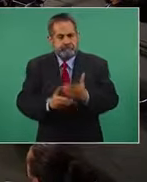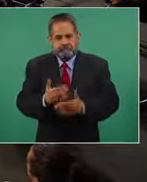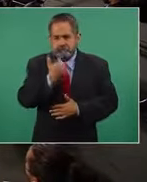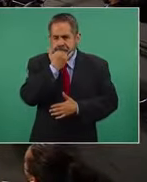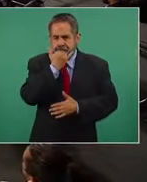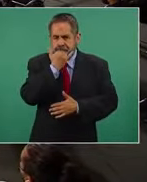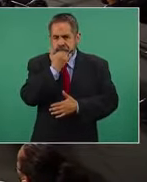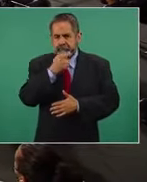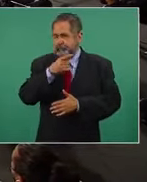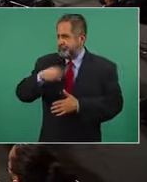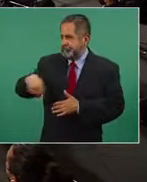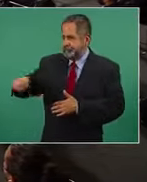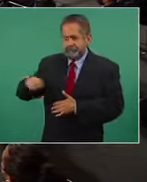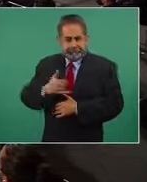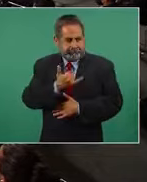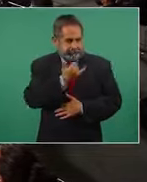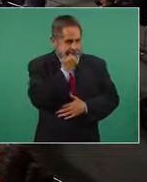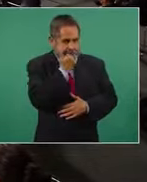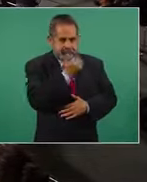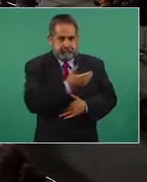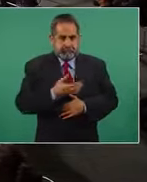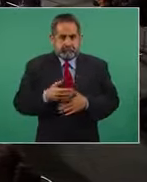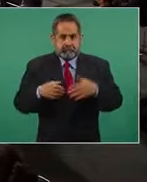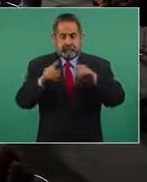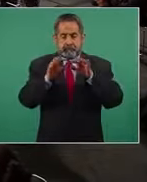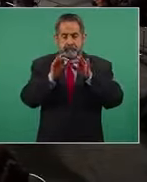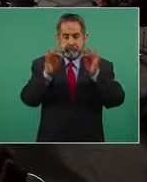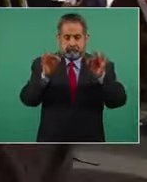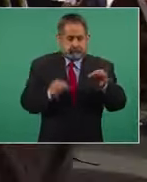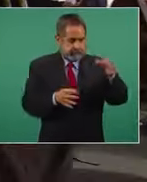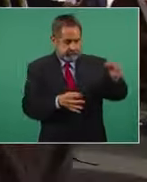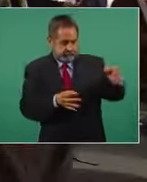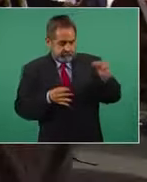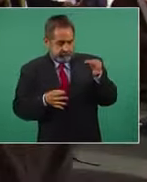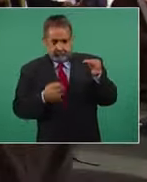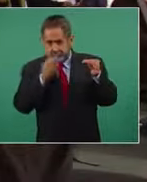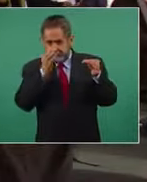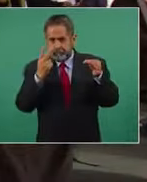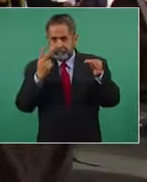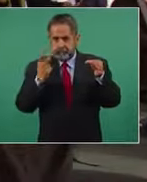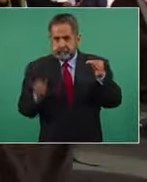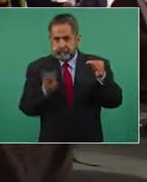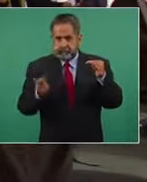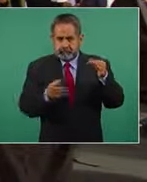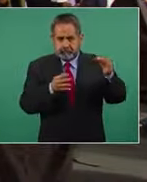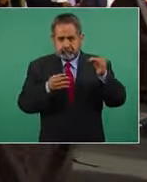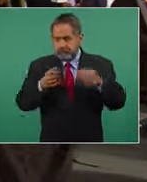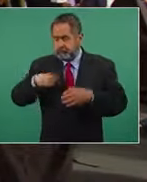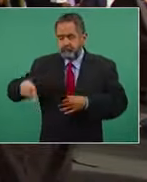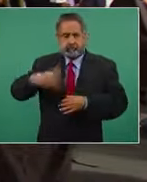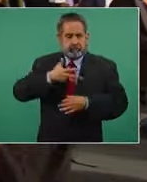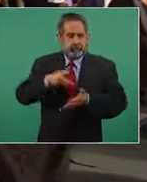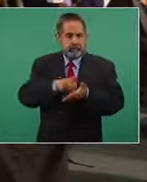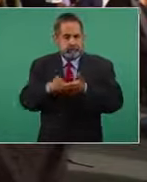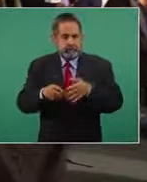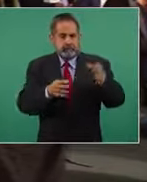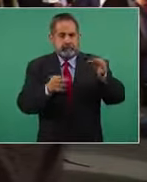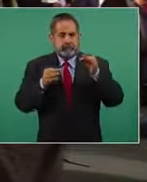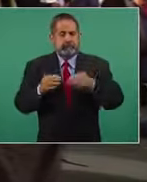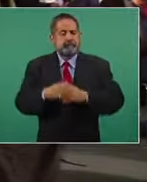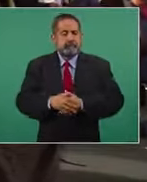compañeros y compañeras. Me están pasando un oficio que son solo dos preguntas que tenemos derecho los periodistas. La